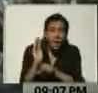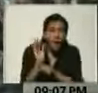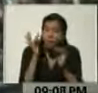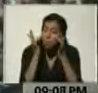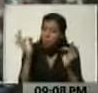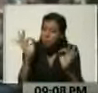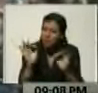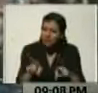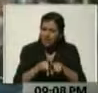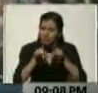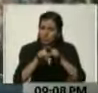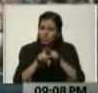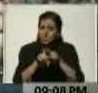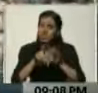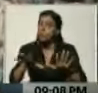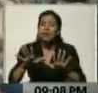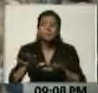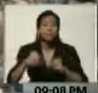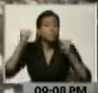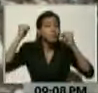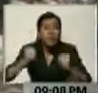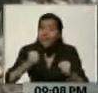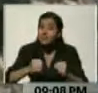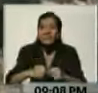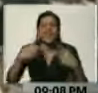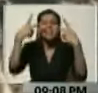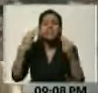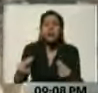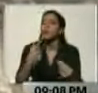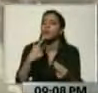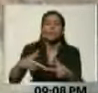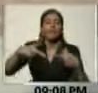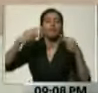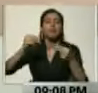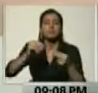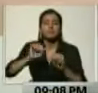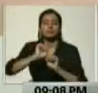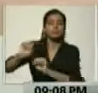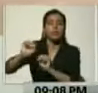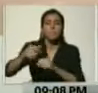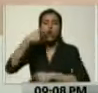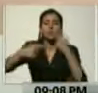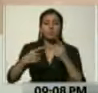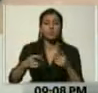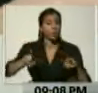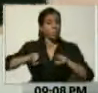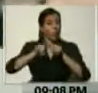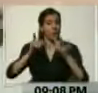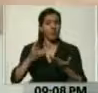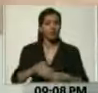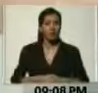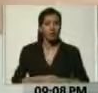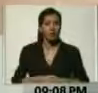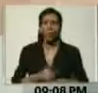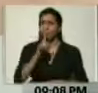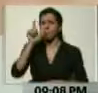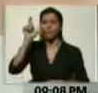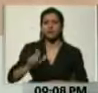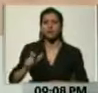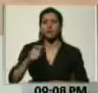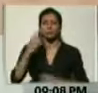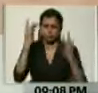el discurso más reaccionario que puede haber. Es la negación de la política. Y alguien dijo, creo que fue